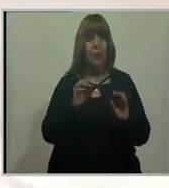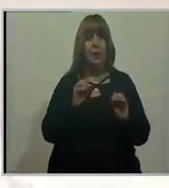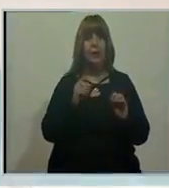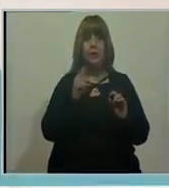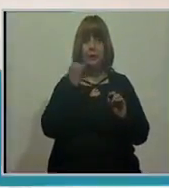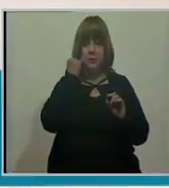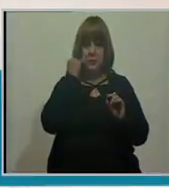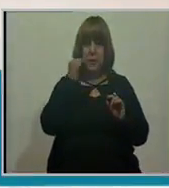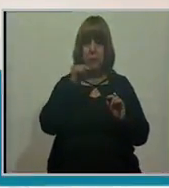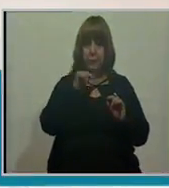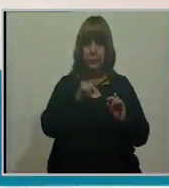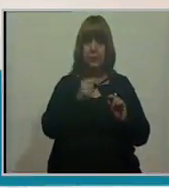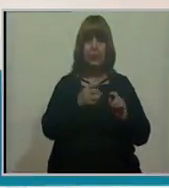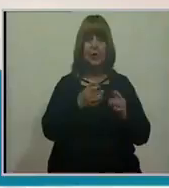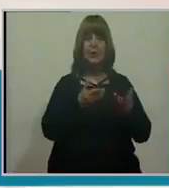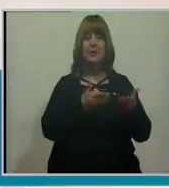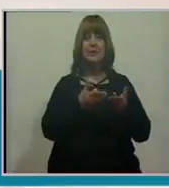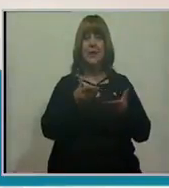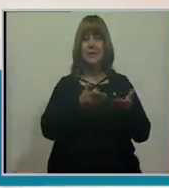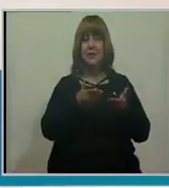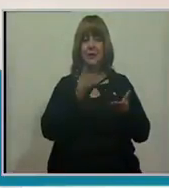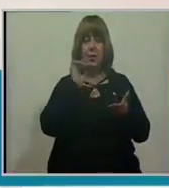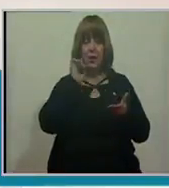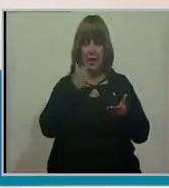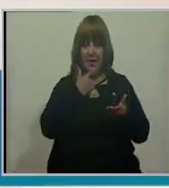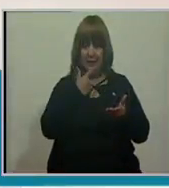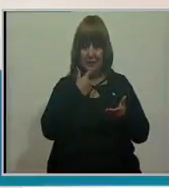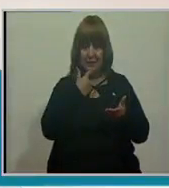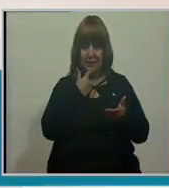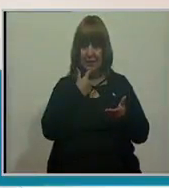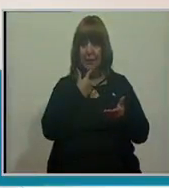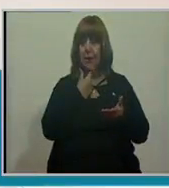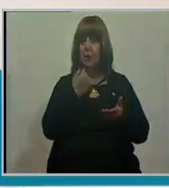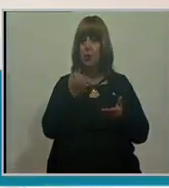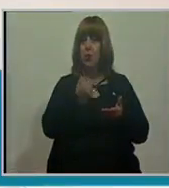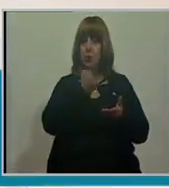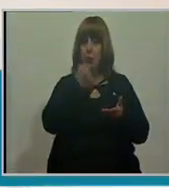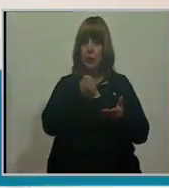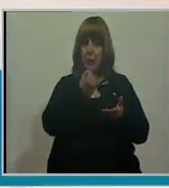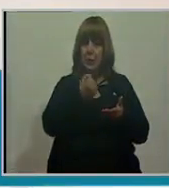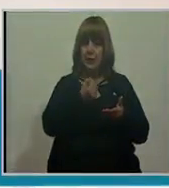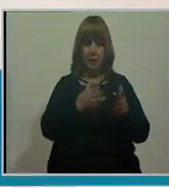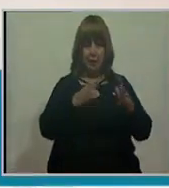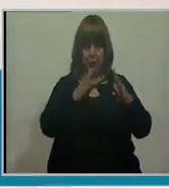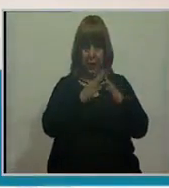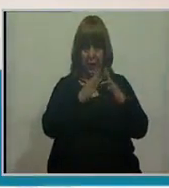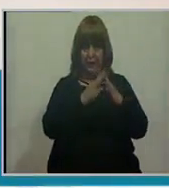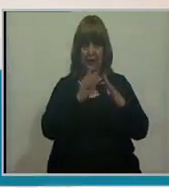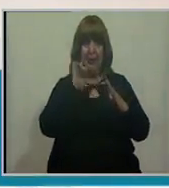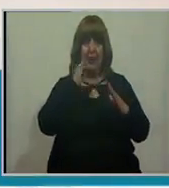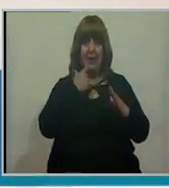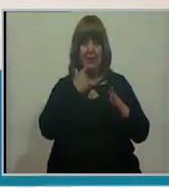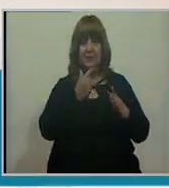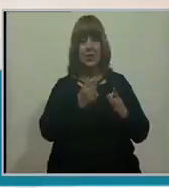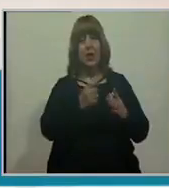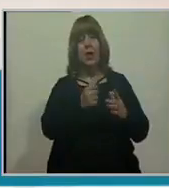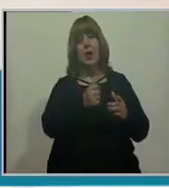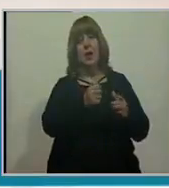habilitar un servicio de gas. Por eso se tardan tanto, ¿no? Por eso se van tardan tantas veces. A veces por ahí, porque unas.